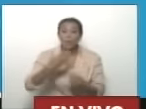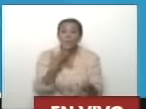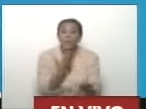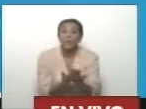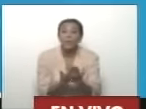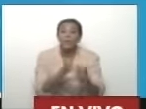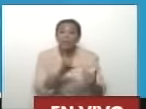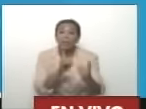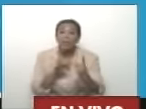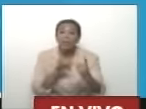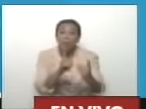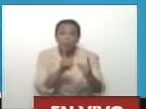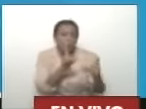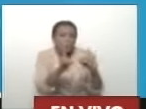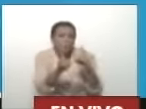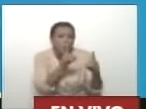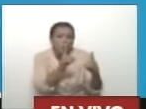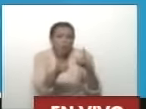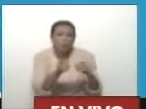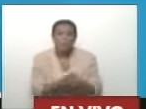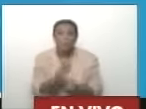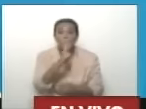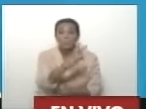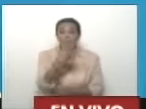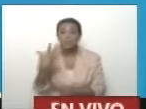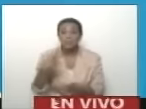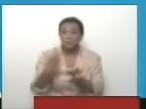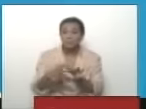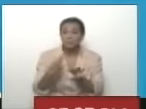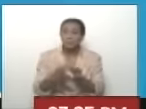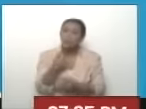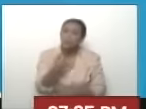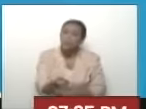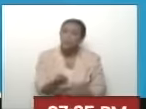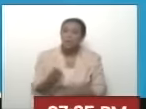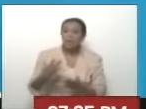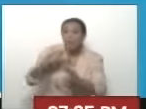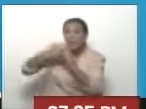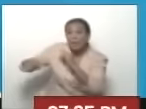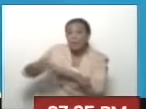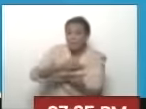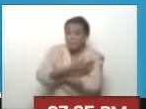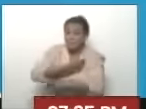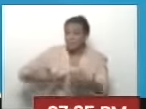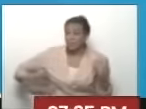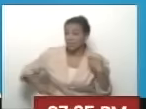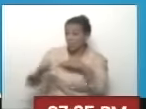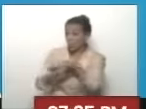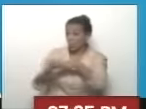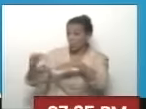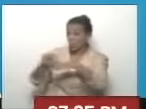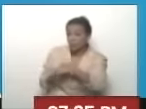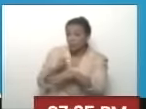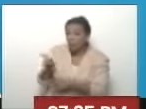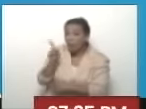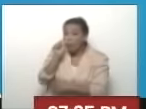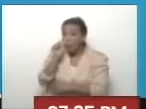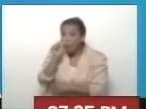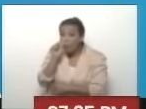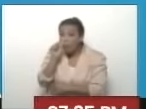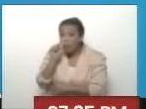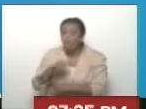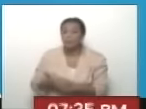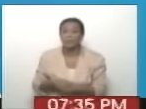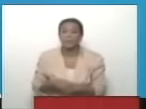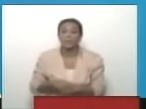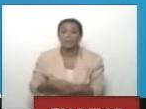diálogo. 25 de septiembre lo ratifiqué aquí. Le mandé una carta al presidente de Guyana, Ali Irfan, Mohamed